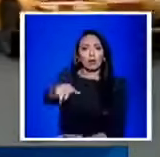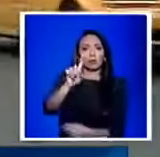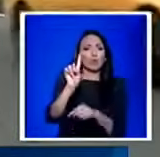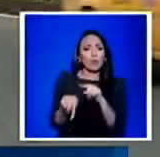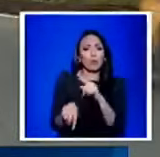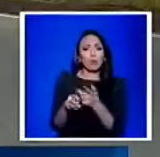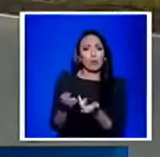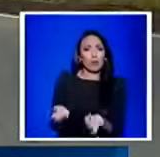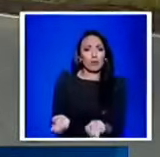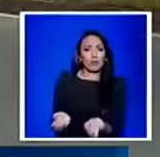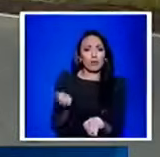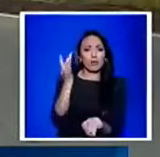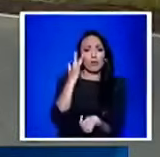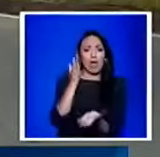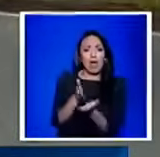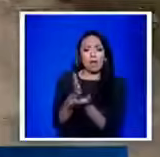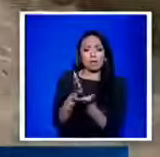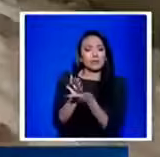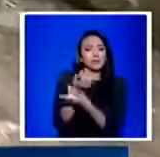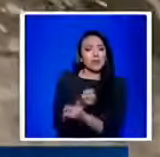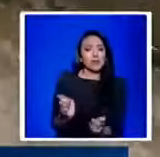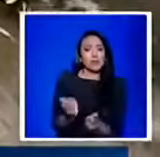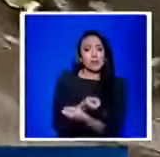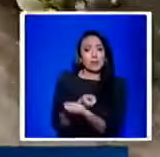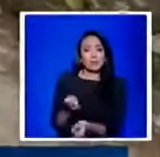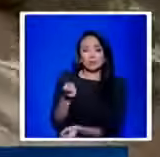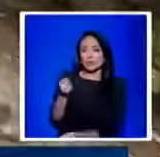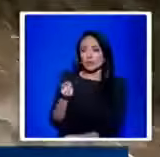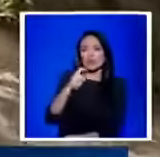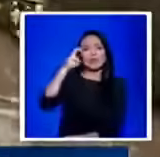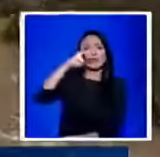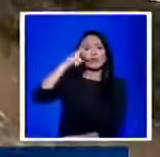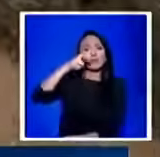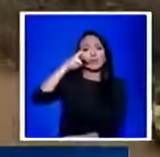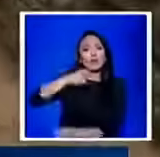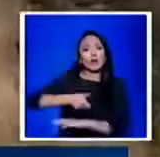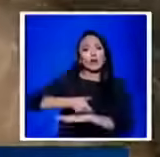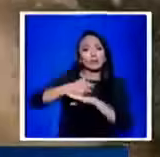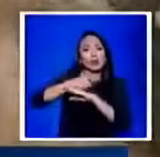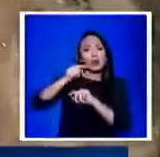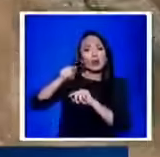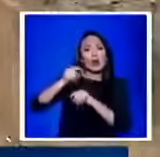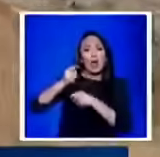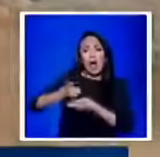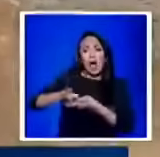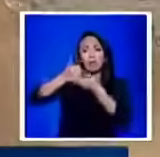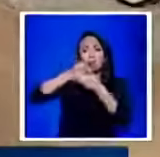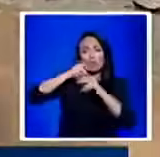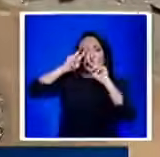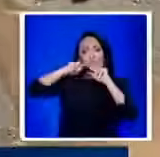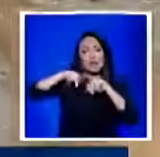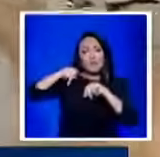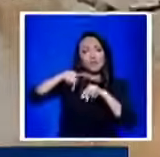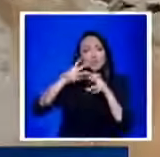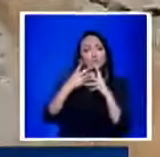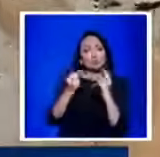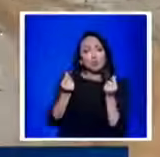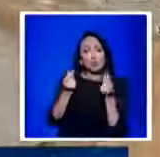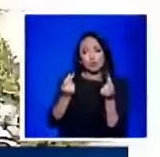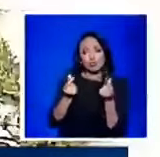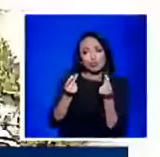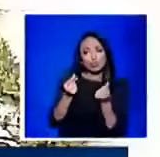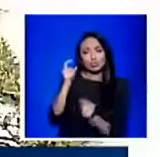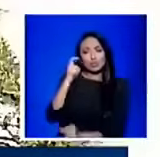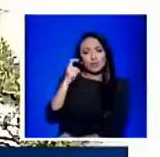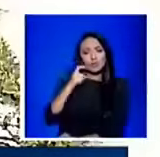cruzar a la siguiente vía para poder coger los buses. Entonces queremos llamar a las autoridades, por favor, que vengan a revisar y nos den pronta